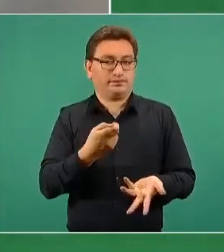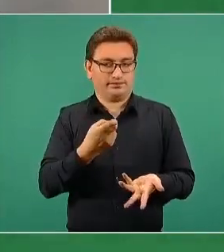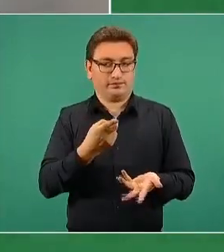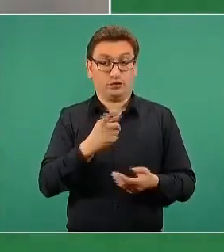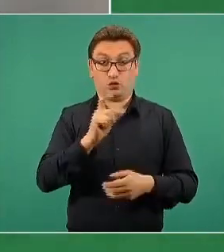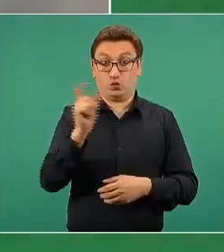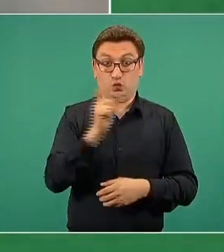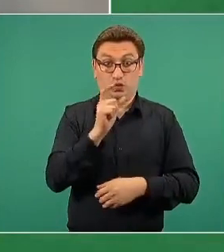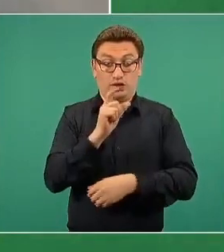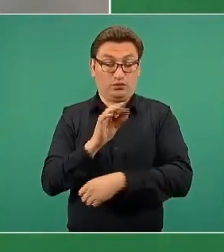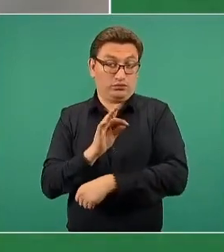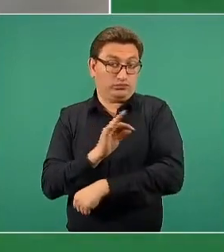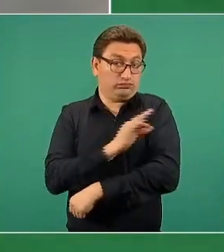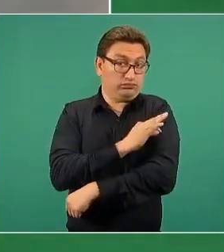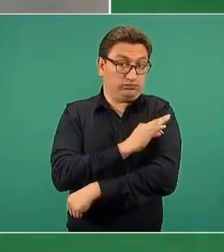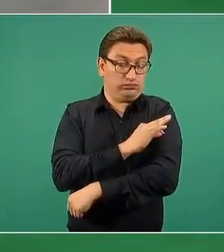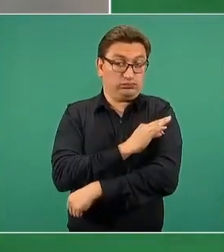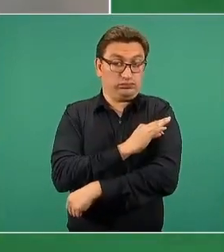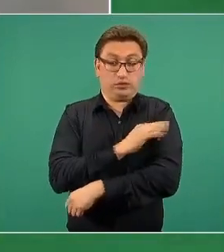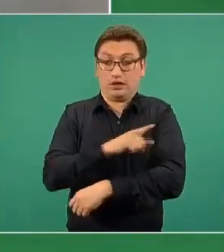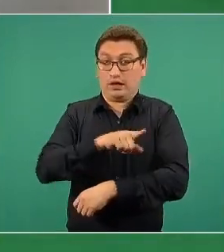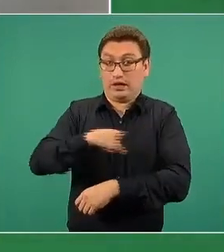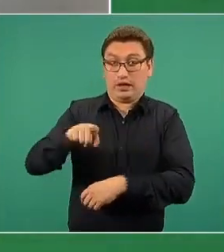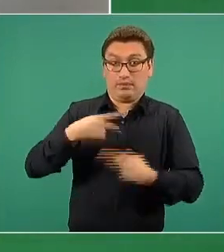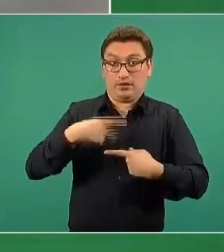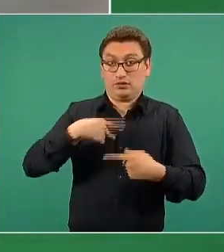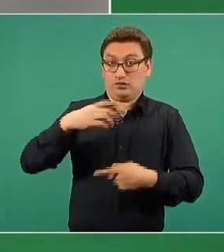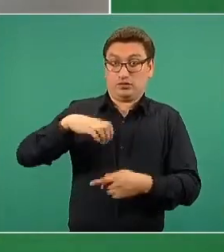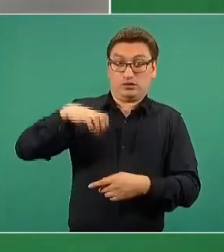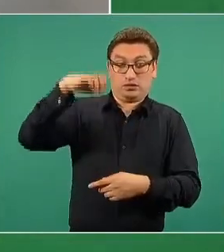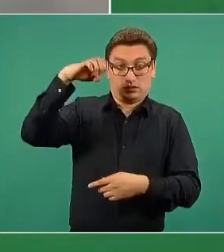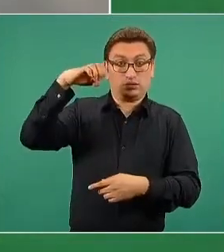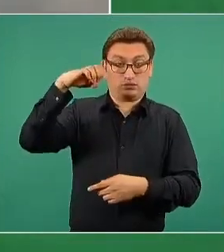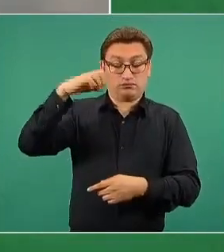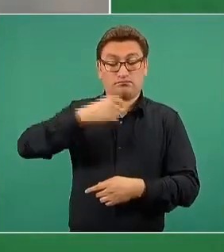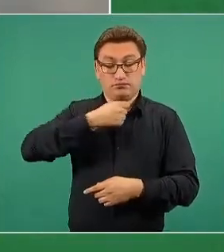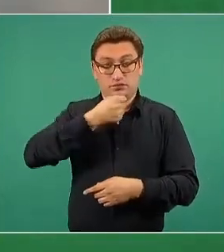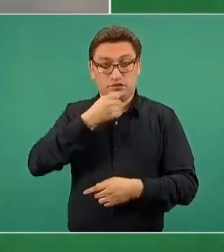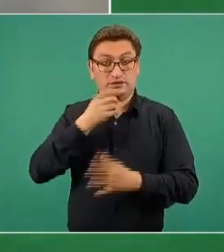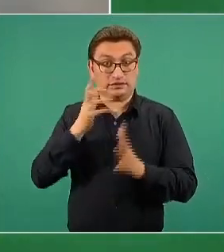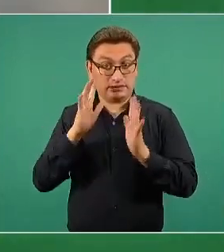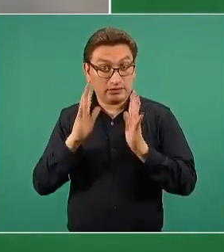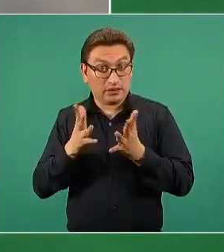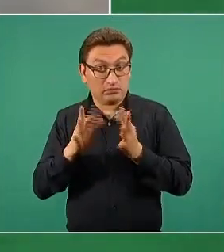la vacunación de las personas adultas mayores al momento,